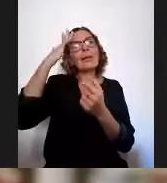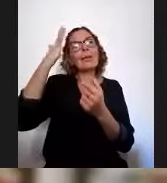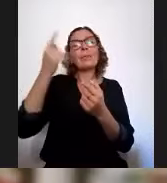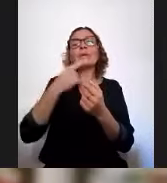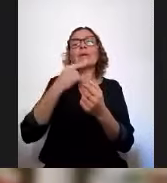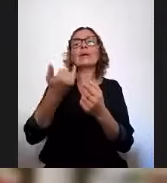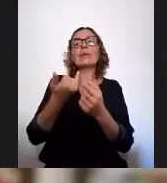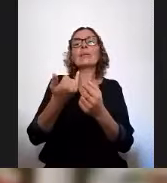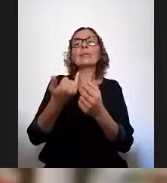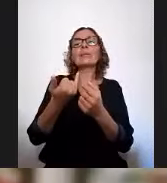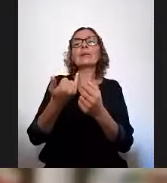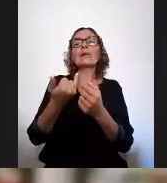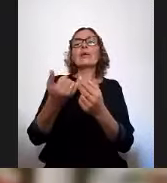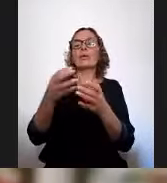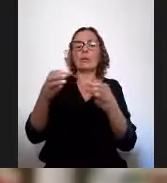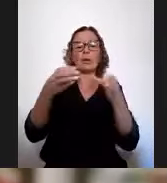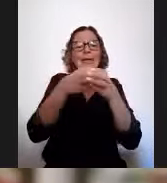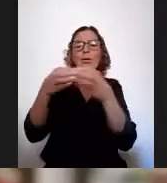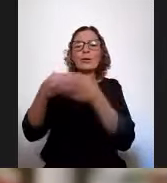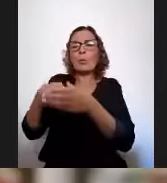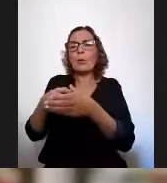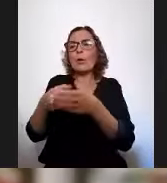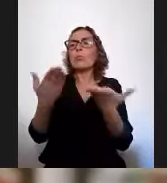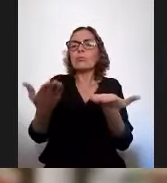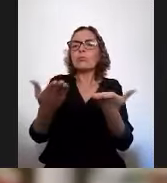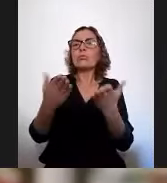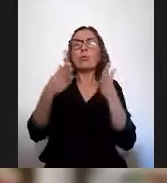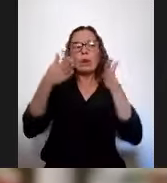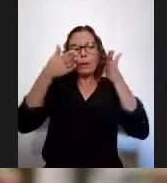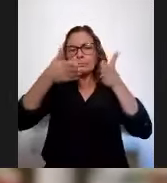de clientes hacia el cual voy a estar